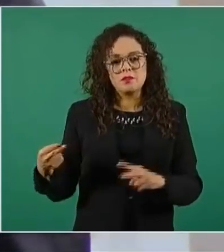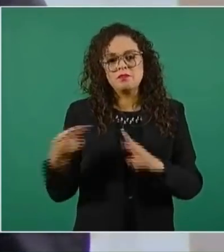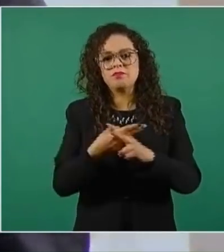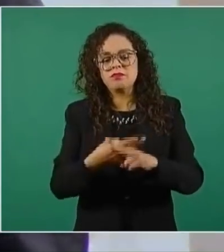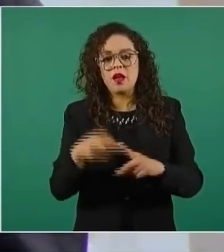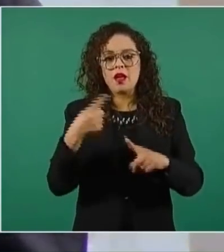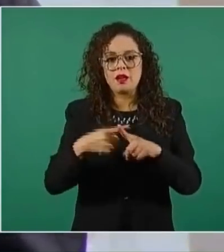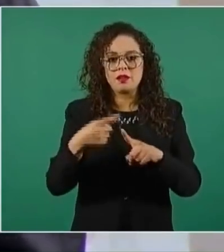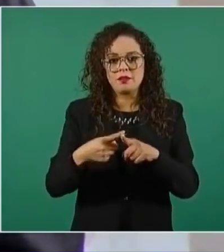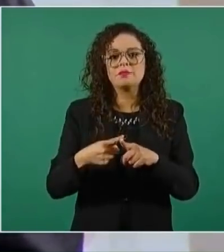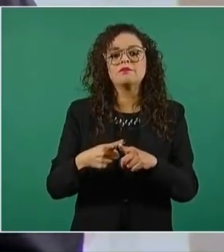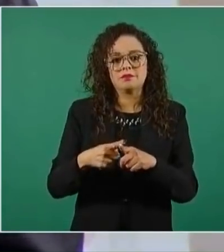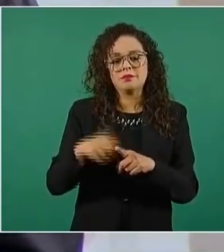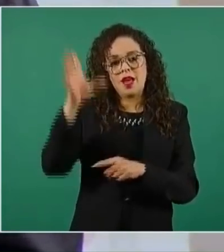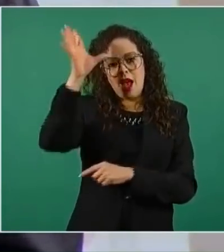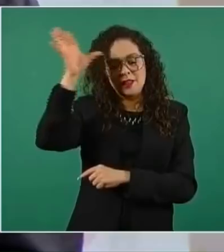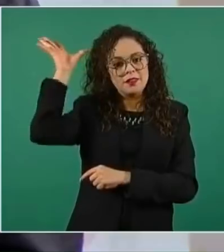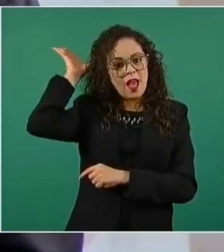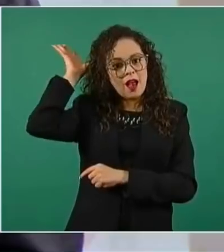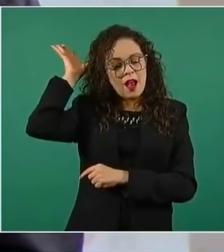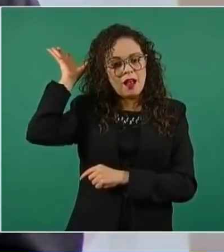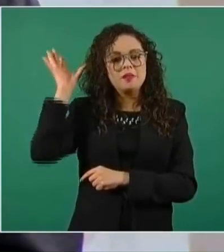pocas diferencias.